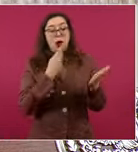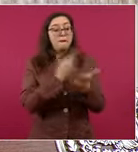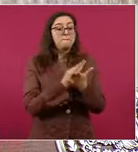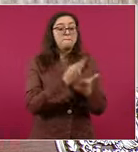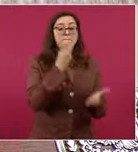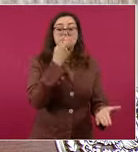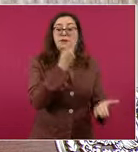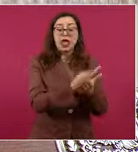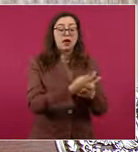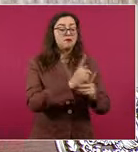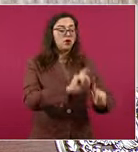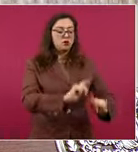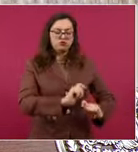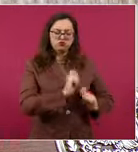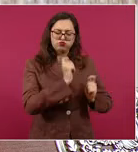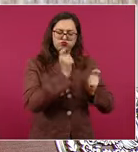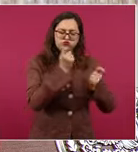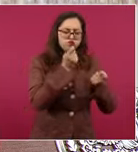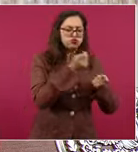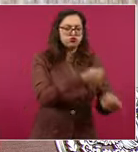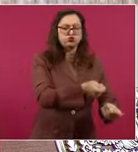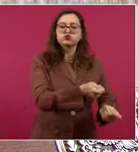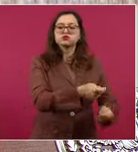No tiene